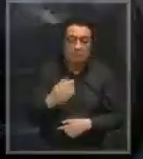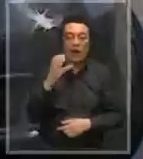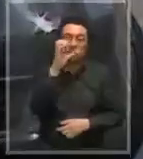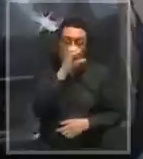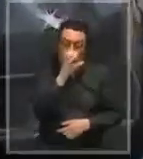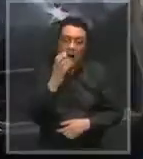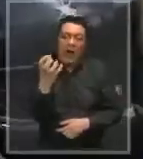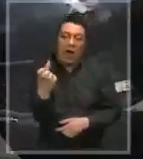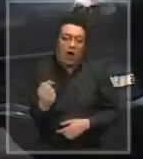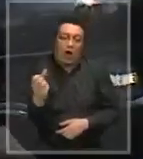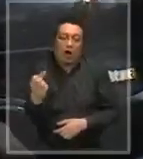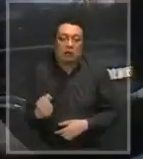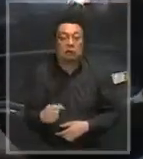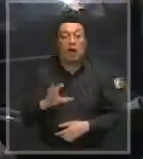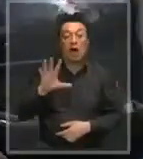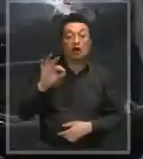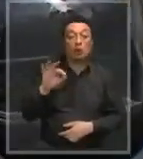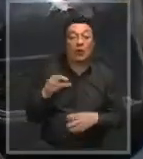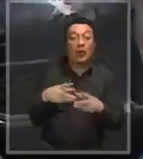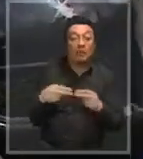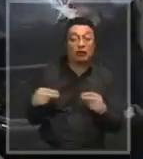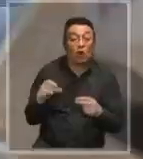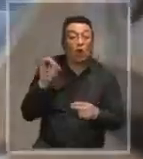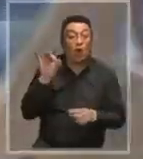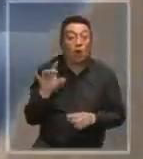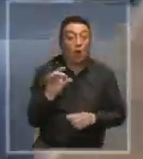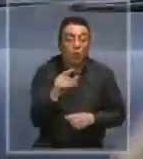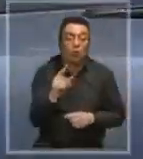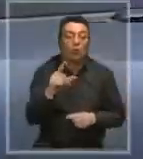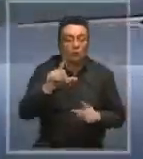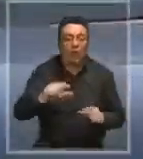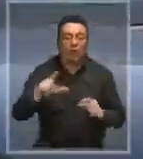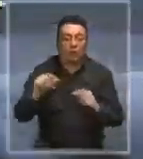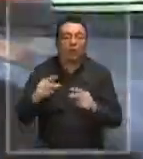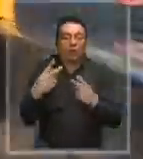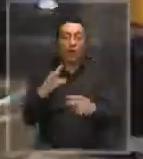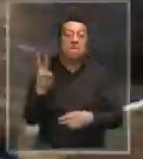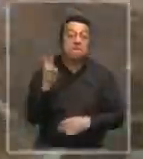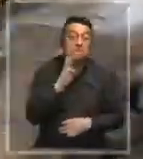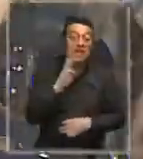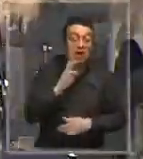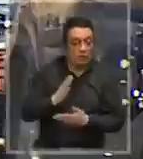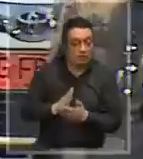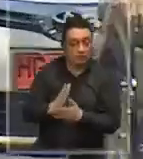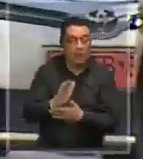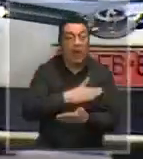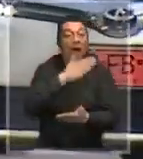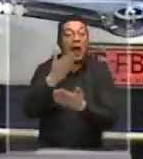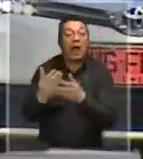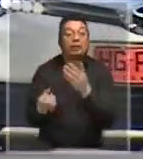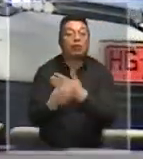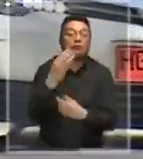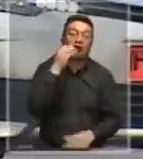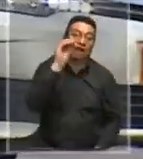ahorro. 50 pesos menos en cada viaje en taxi, desde este miércoles y hasta nuevo aviso.